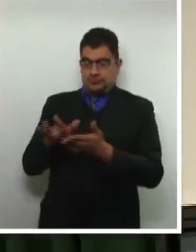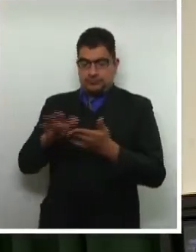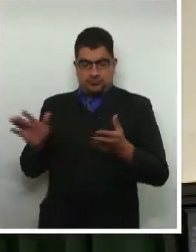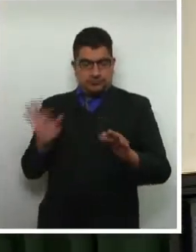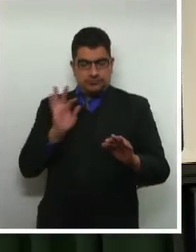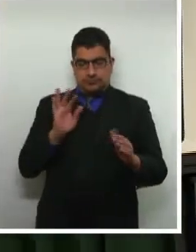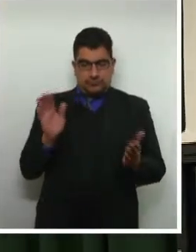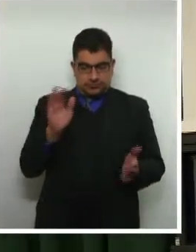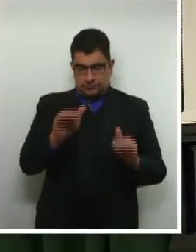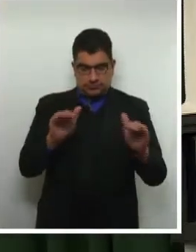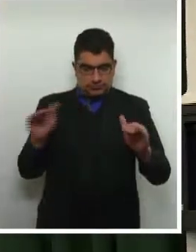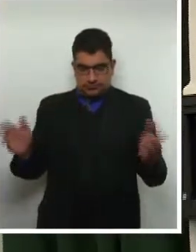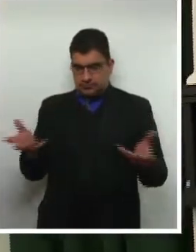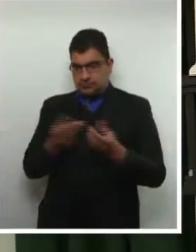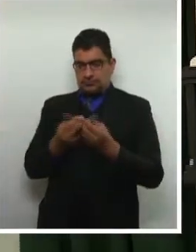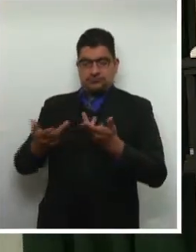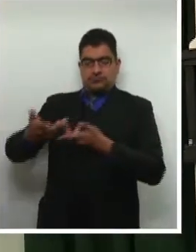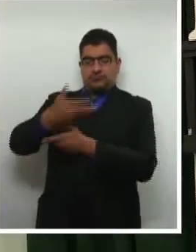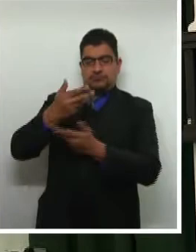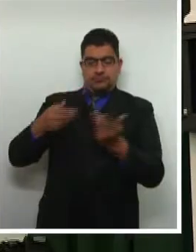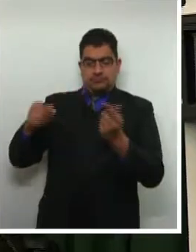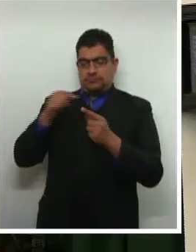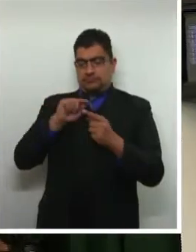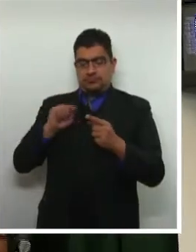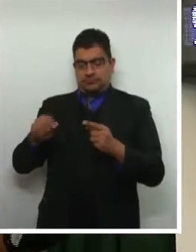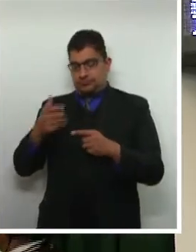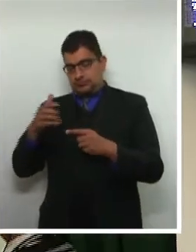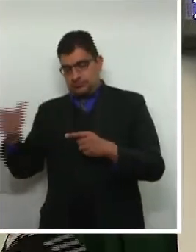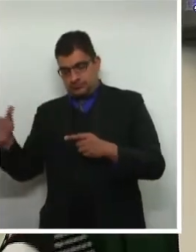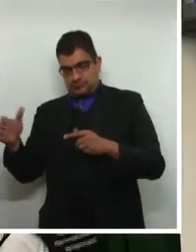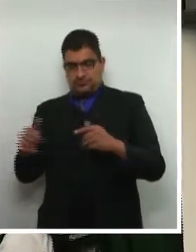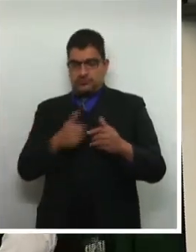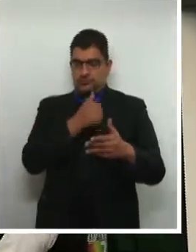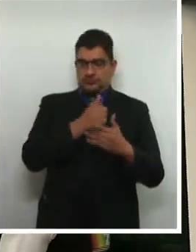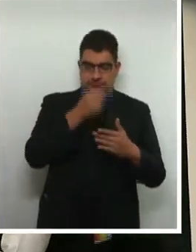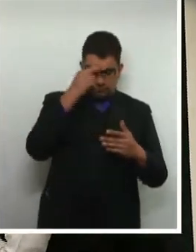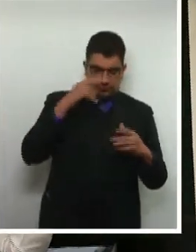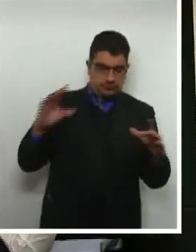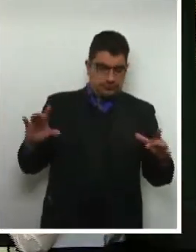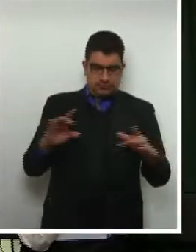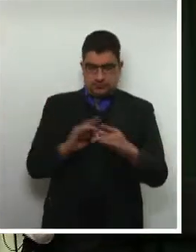se promueva el intercambio justo entre las zonas rurales y urbanas de la ciudad.